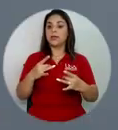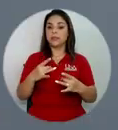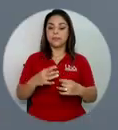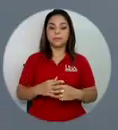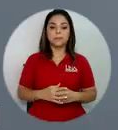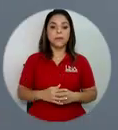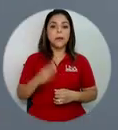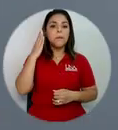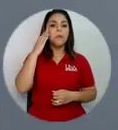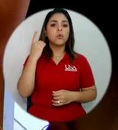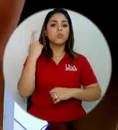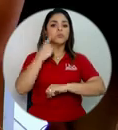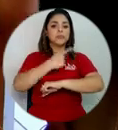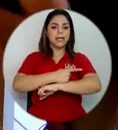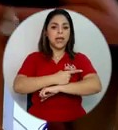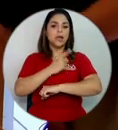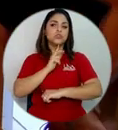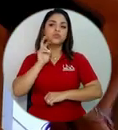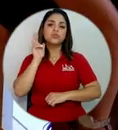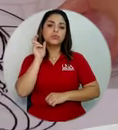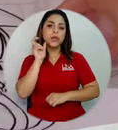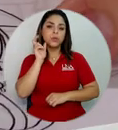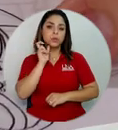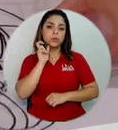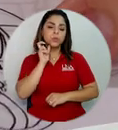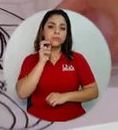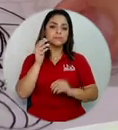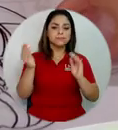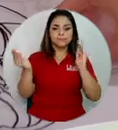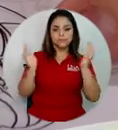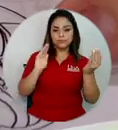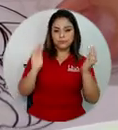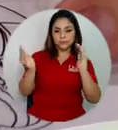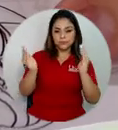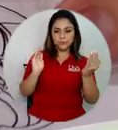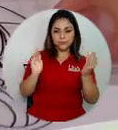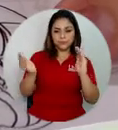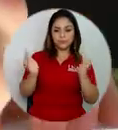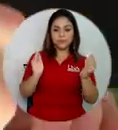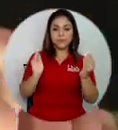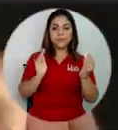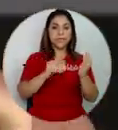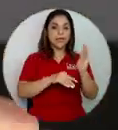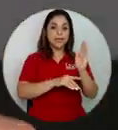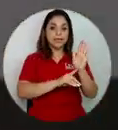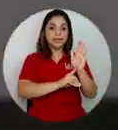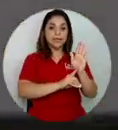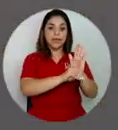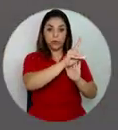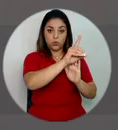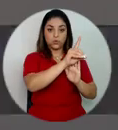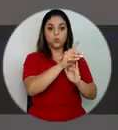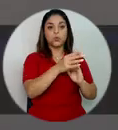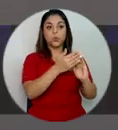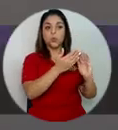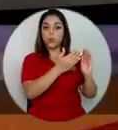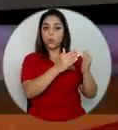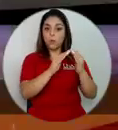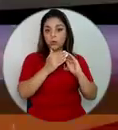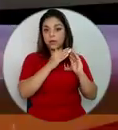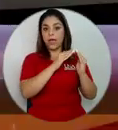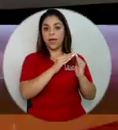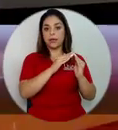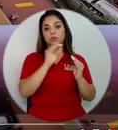porque un día de estos se está oyendo la comparación que se da entre el grado de desarrollo que hay en las